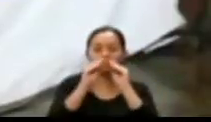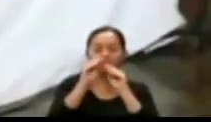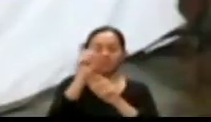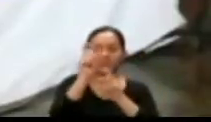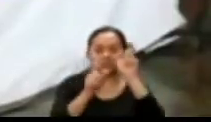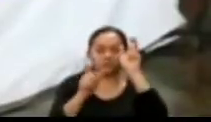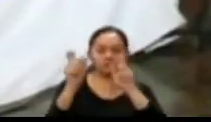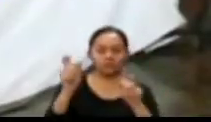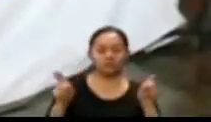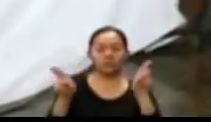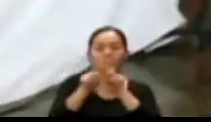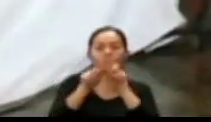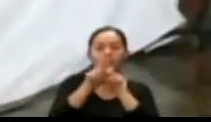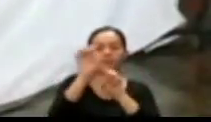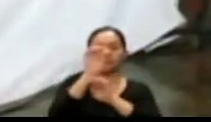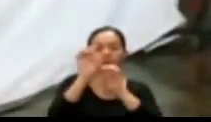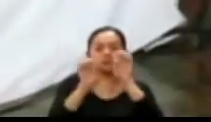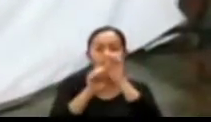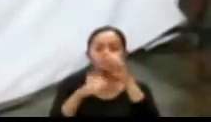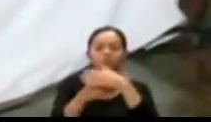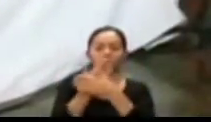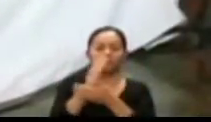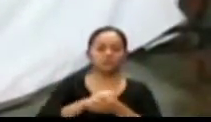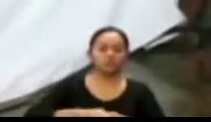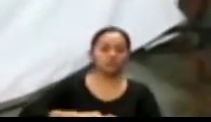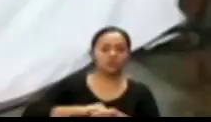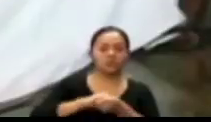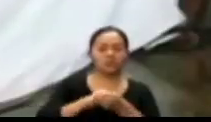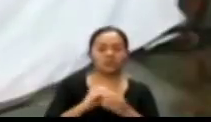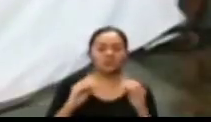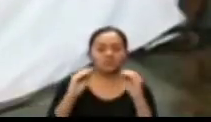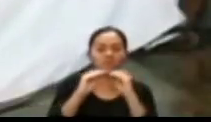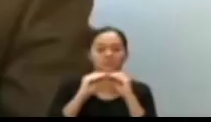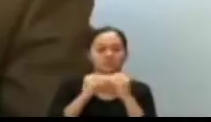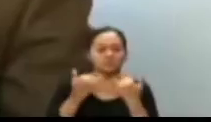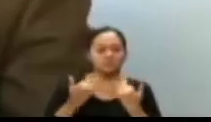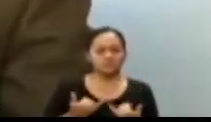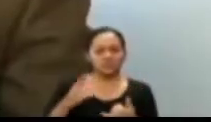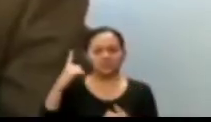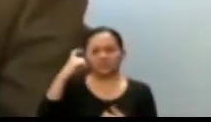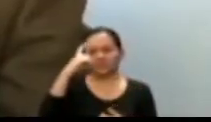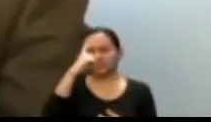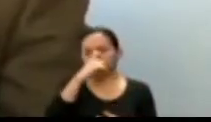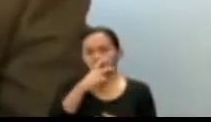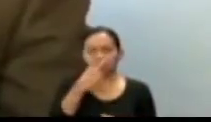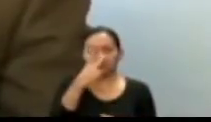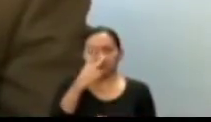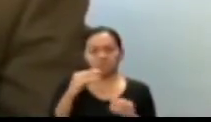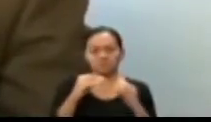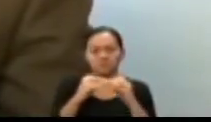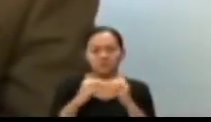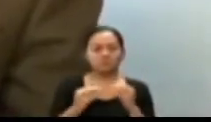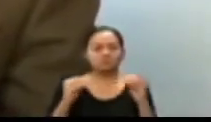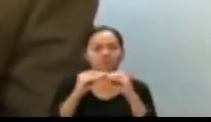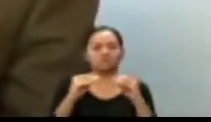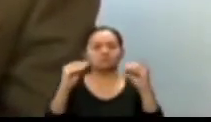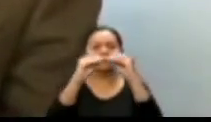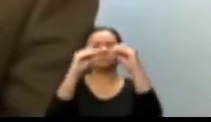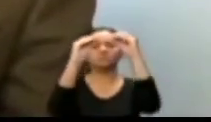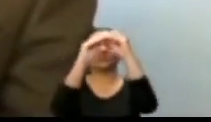la construcción de un espíritu de solidaridad para atravesar estos momentos difíciles que nos abocan cada vez más,